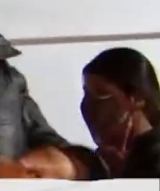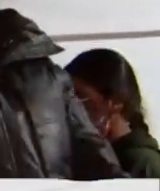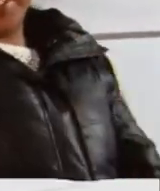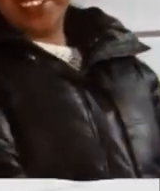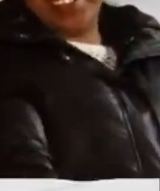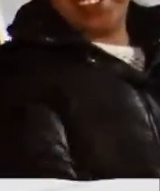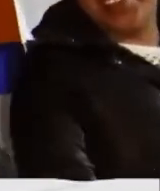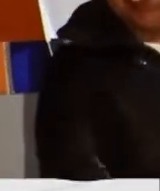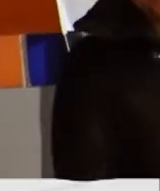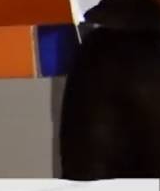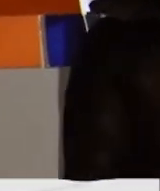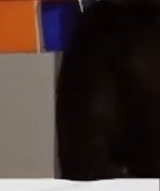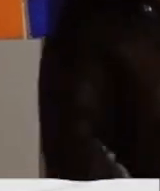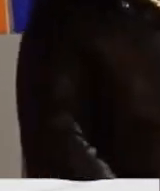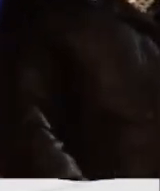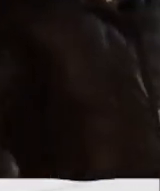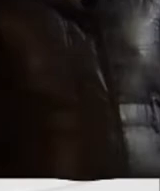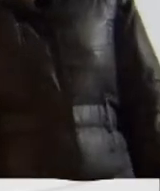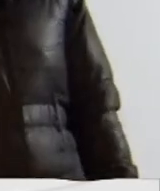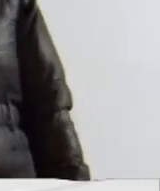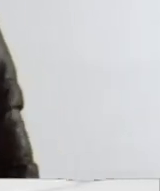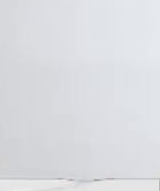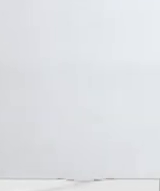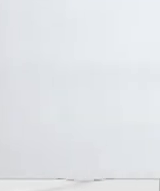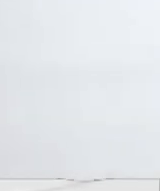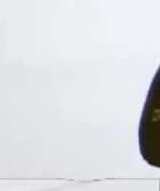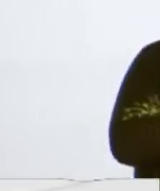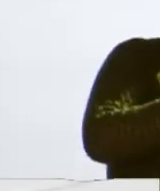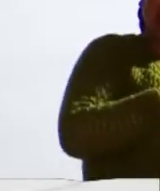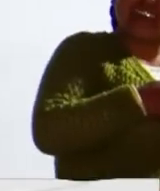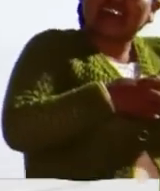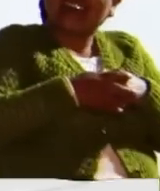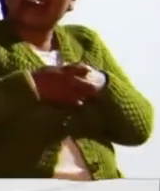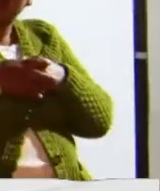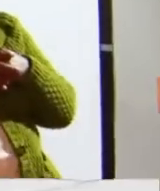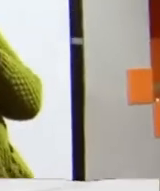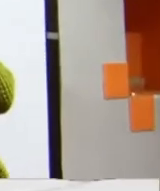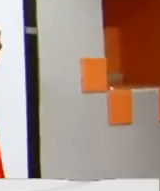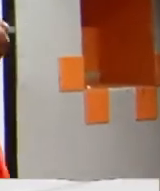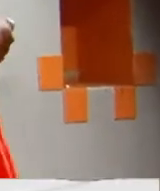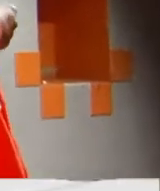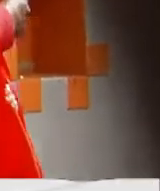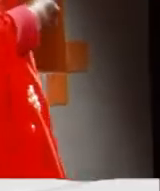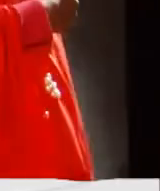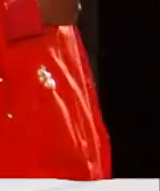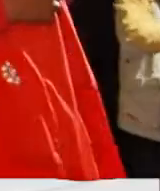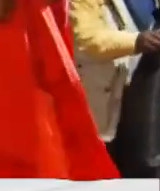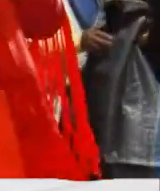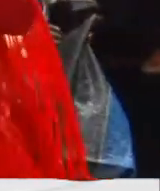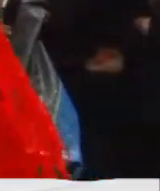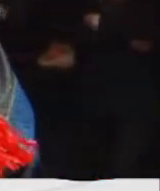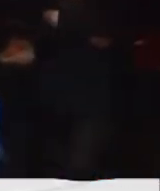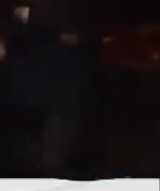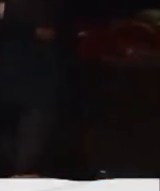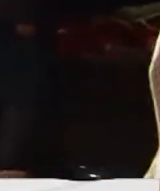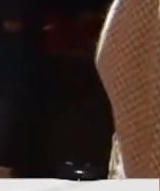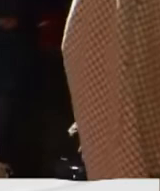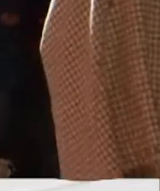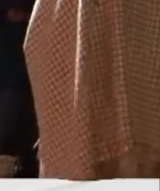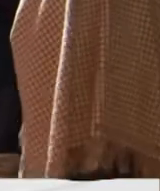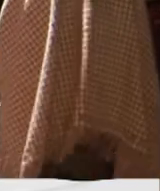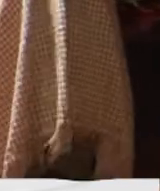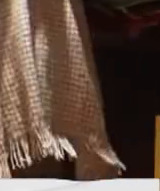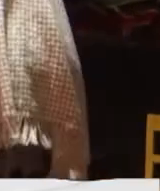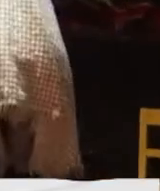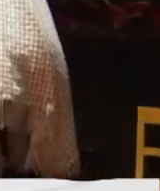Mira, a ver, tan bonita. Tan hermosa, tan